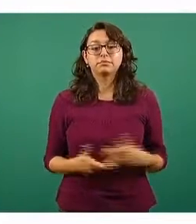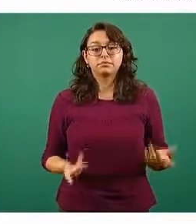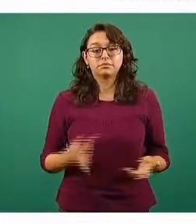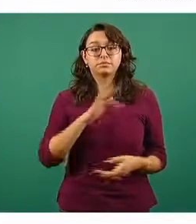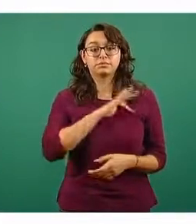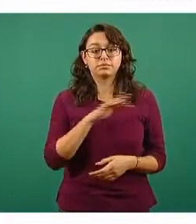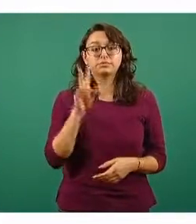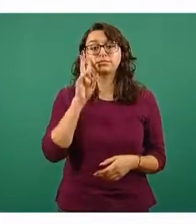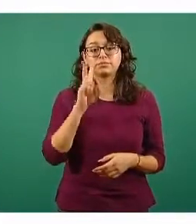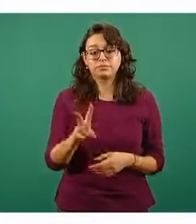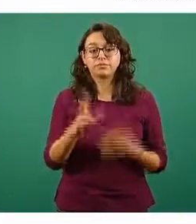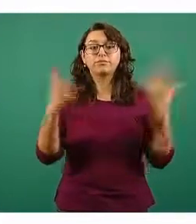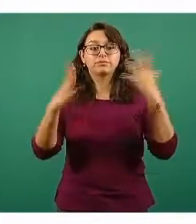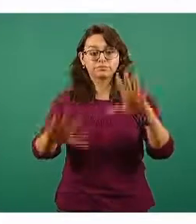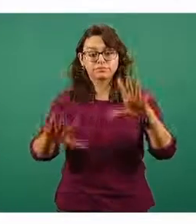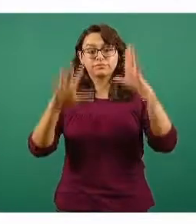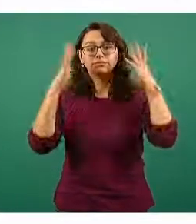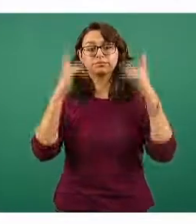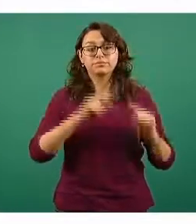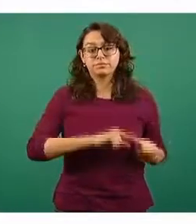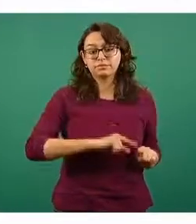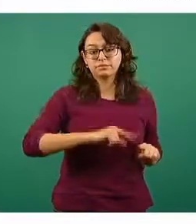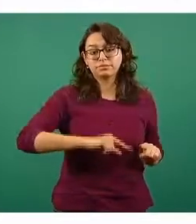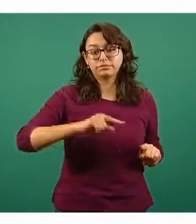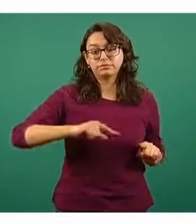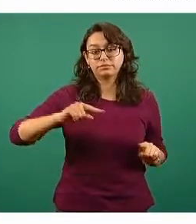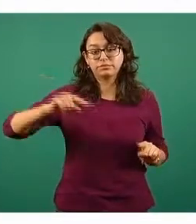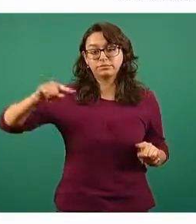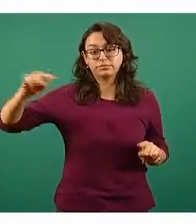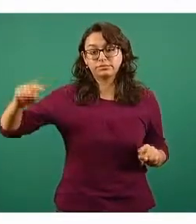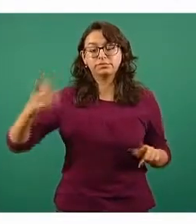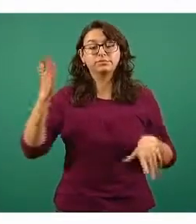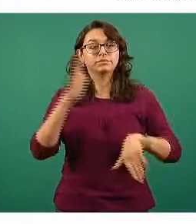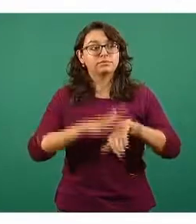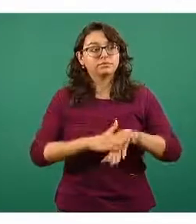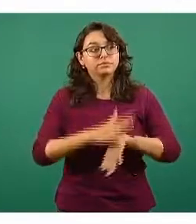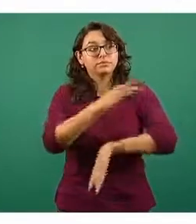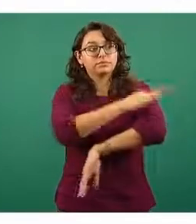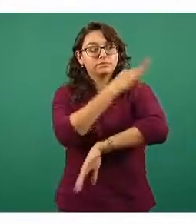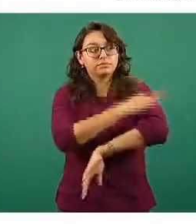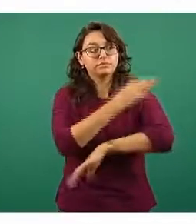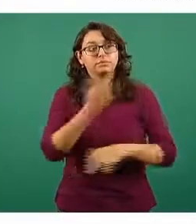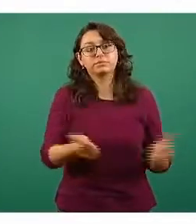la velocidad a la que va ocurriendo esta vacunación. Cuanto más